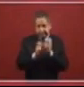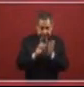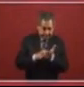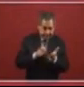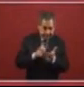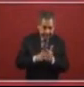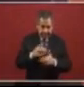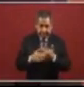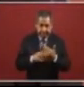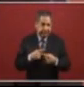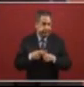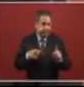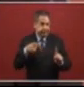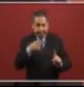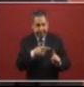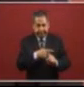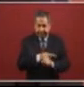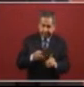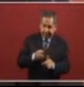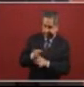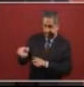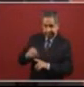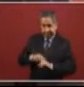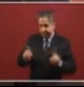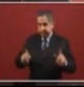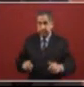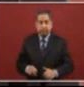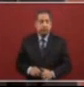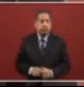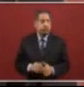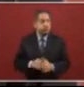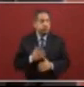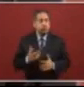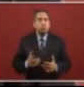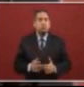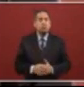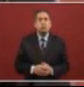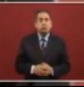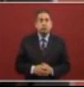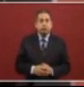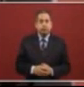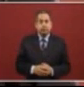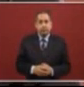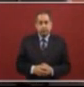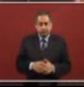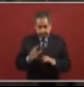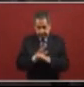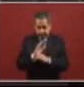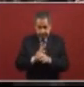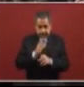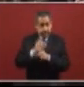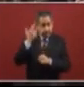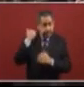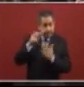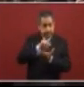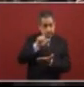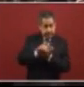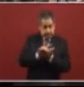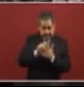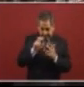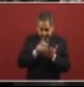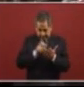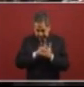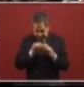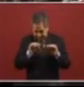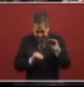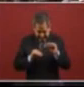van en otro sentido, porque ajustaron el marco legal. Acabo